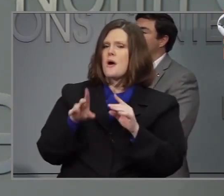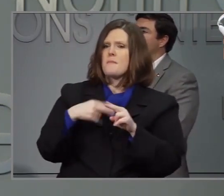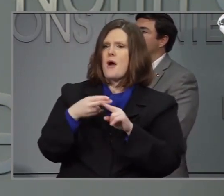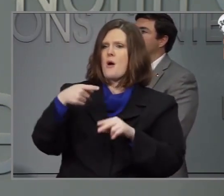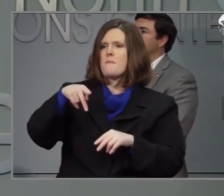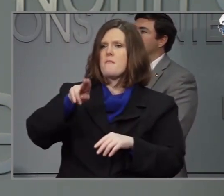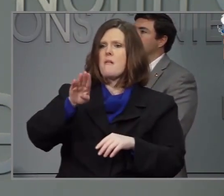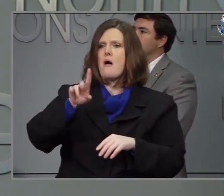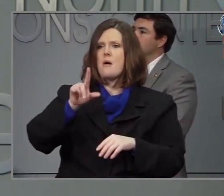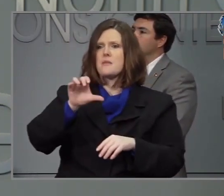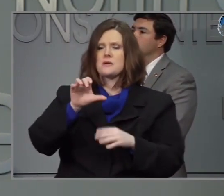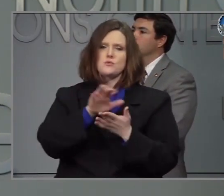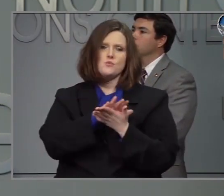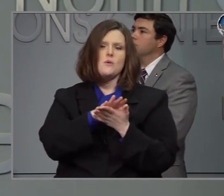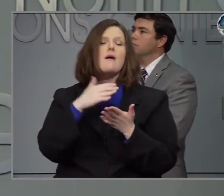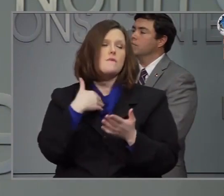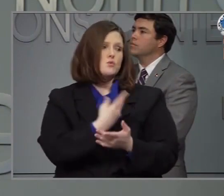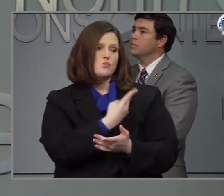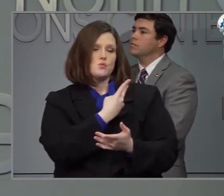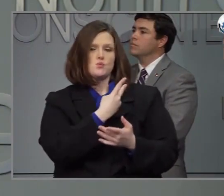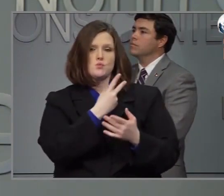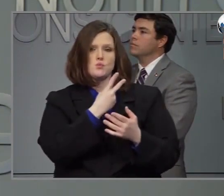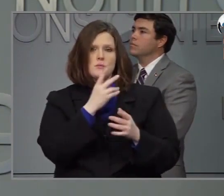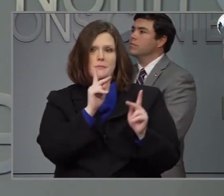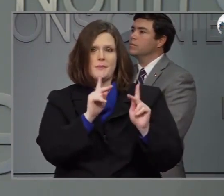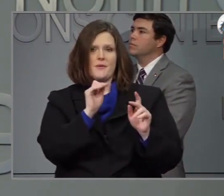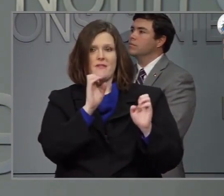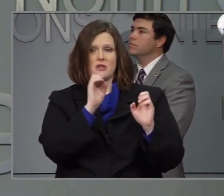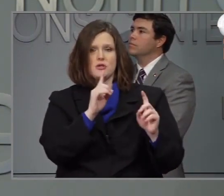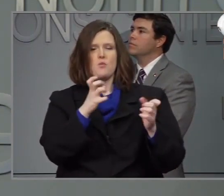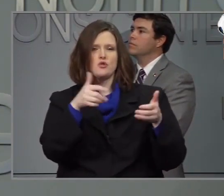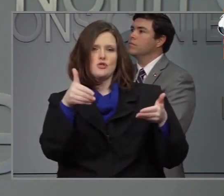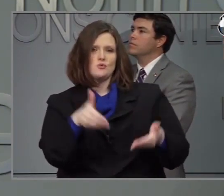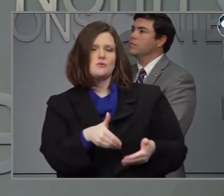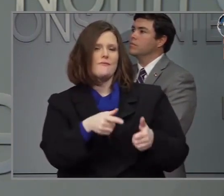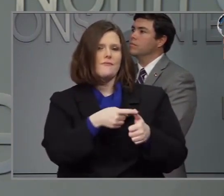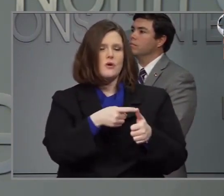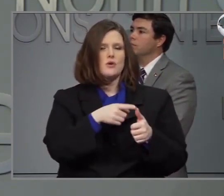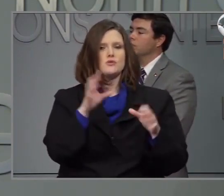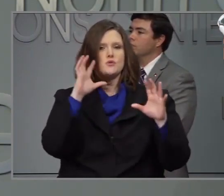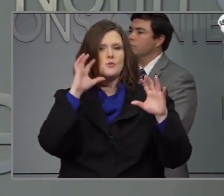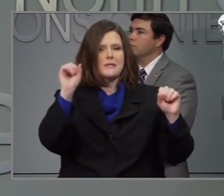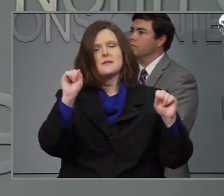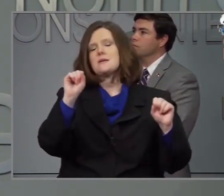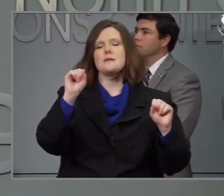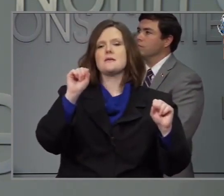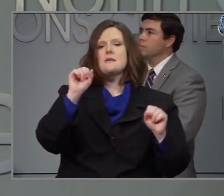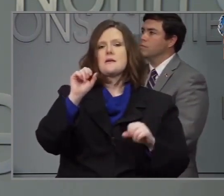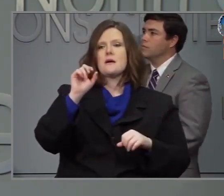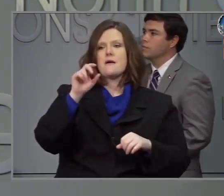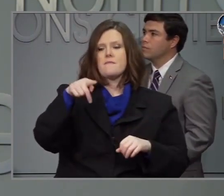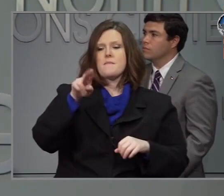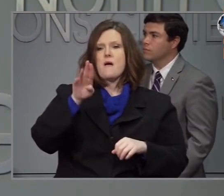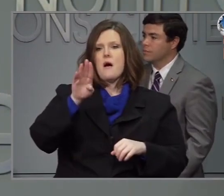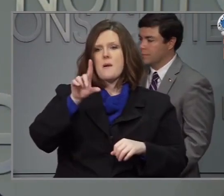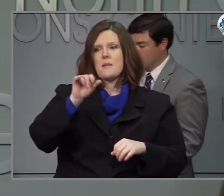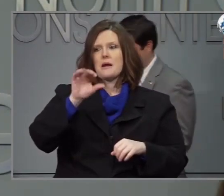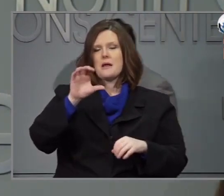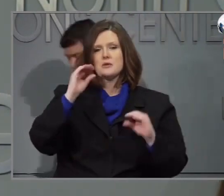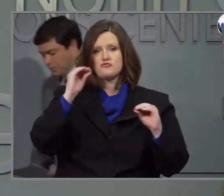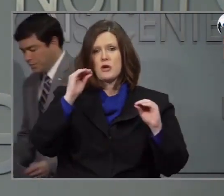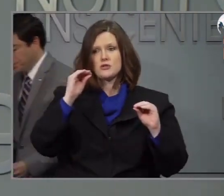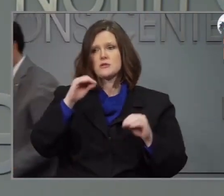y tengo a dos de los miembros de nuestro sistema educativo quiero presentarles al superintendente